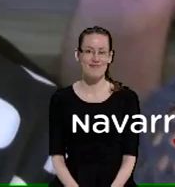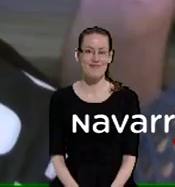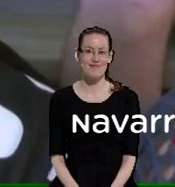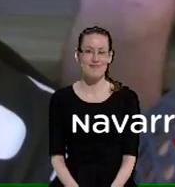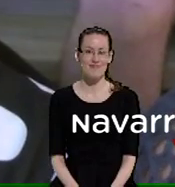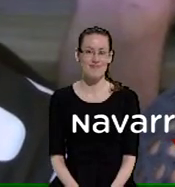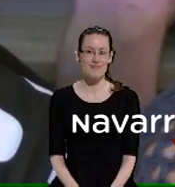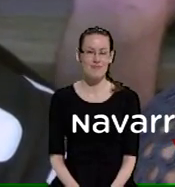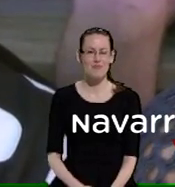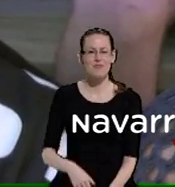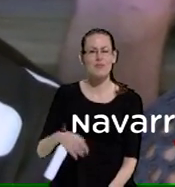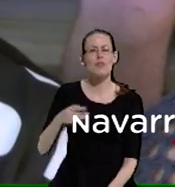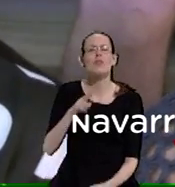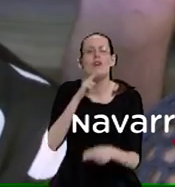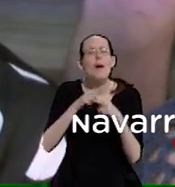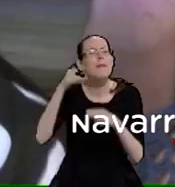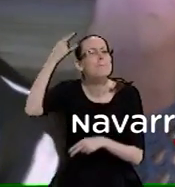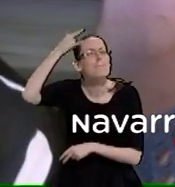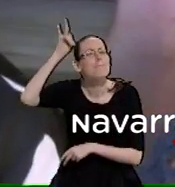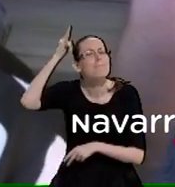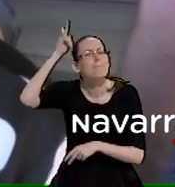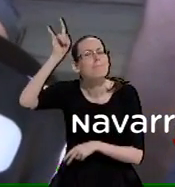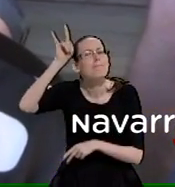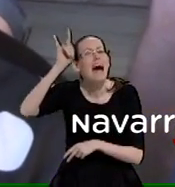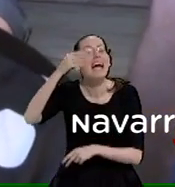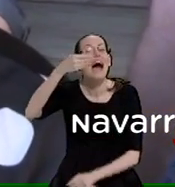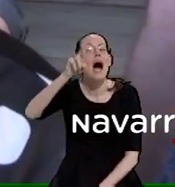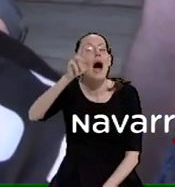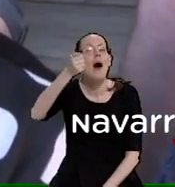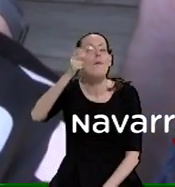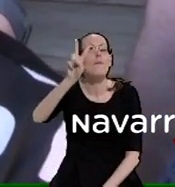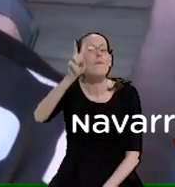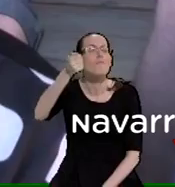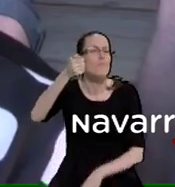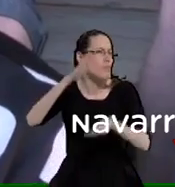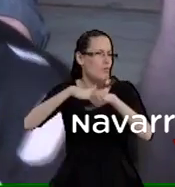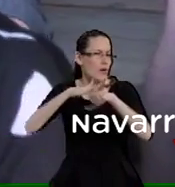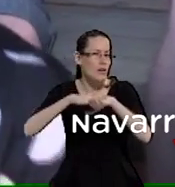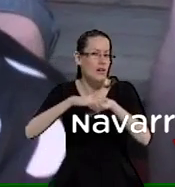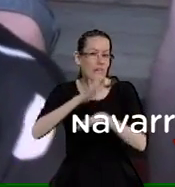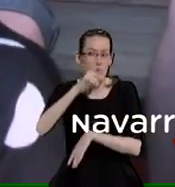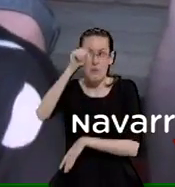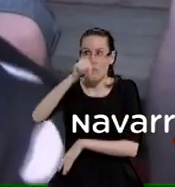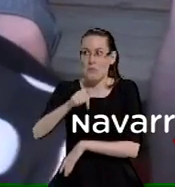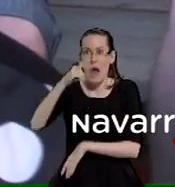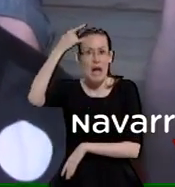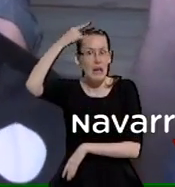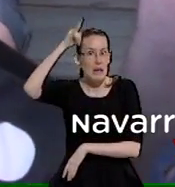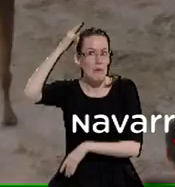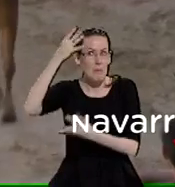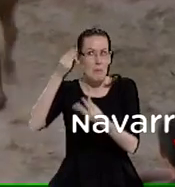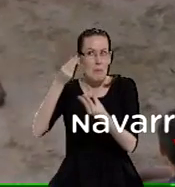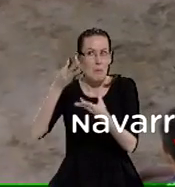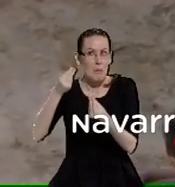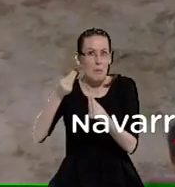¿Por qué se le dice vaca brava? Pues porque en este pueblo hay mucha vaca y son bravas. Yo me imagino que será por eso, no